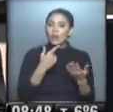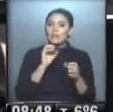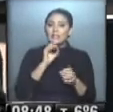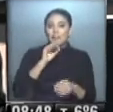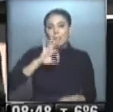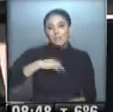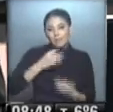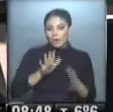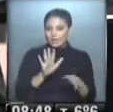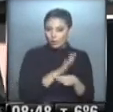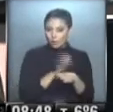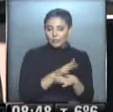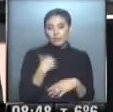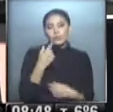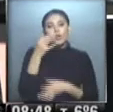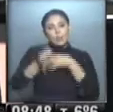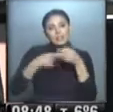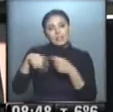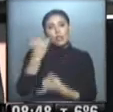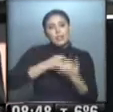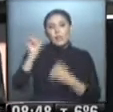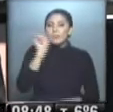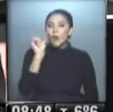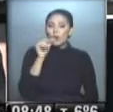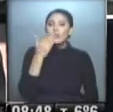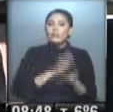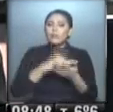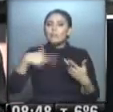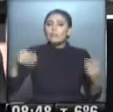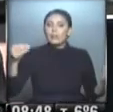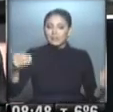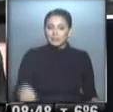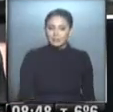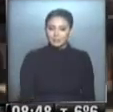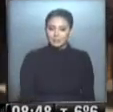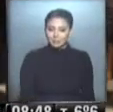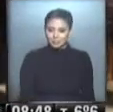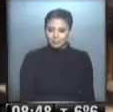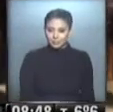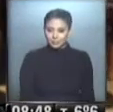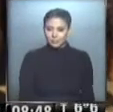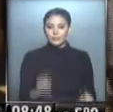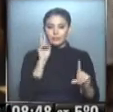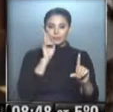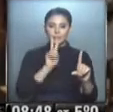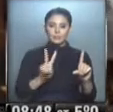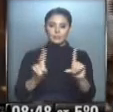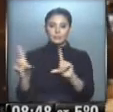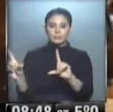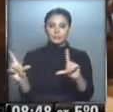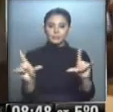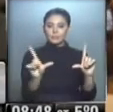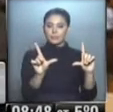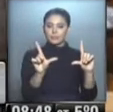vida mejor y con ellos estuvimos hablando para que nos adelantarán un poco de qué se trata esta nueva obra como estas